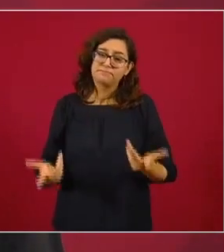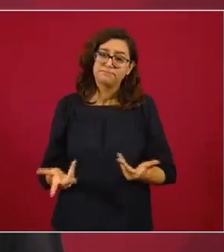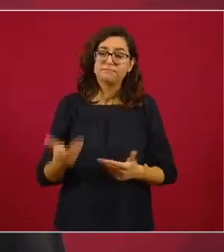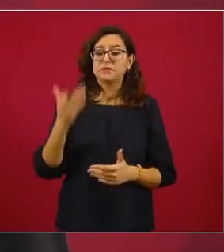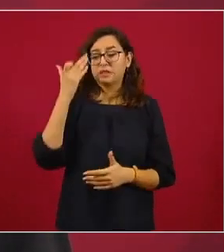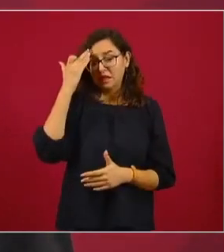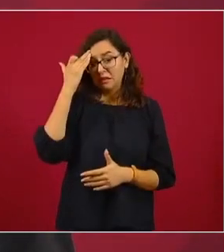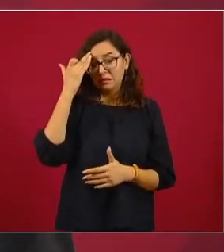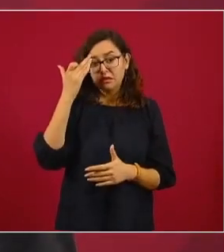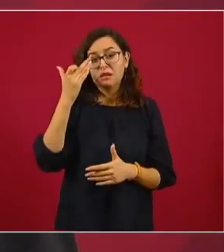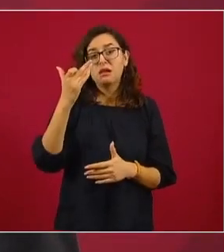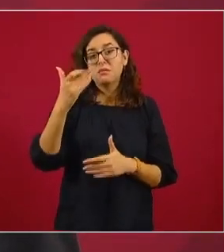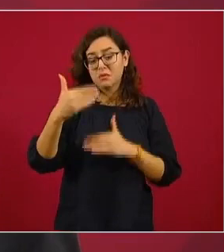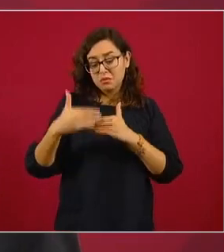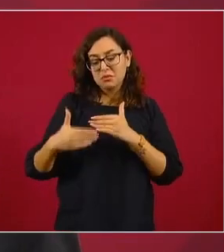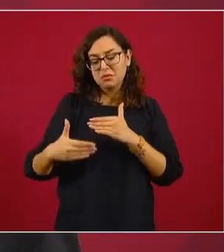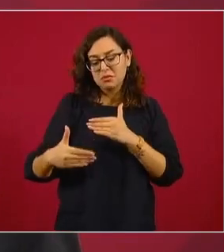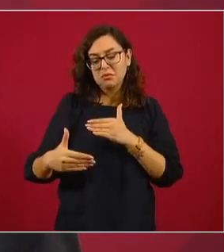somos muy perseverantes.